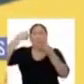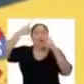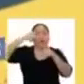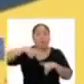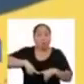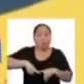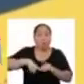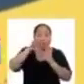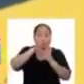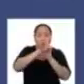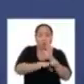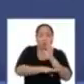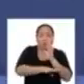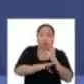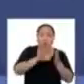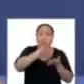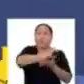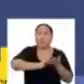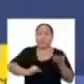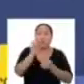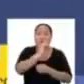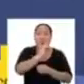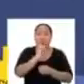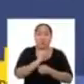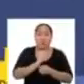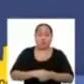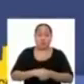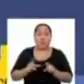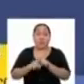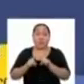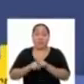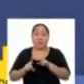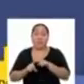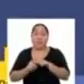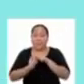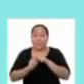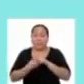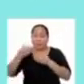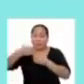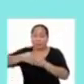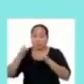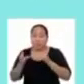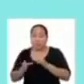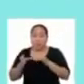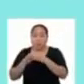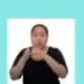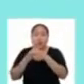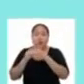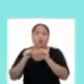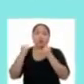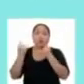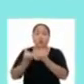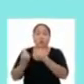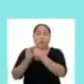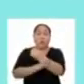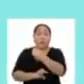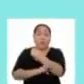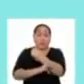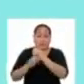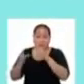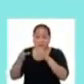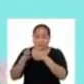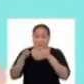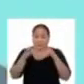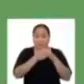acuerdo para reducir o eliminar impuestos. También se dio origen a los bloques económicos, que son un conjunto de países que inician procesos